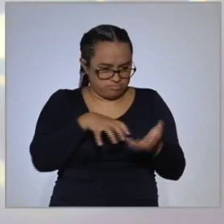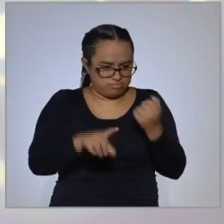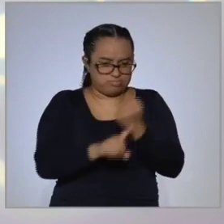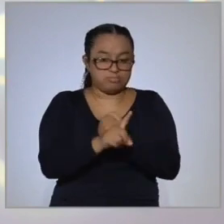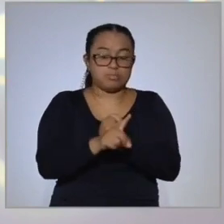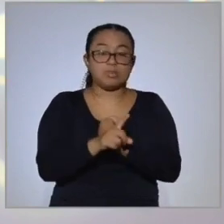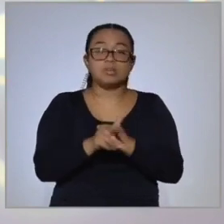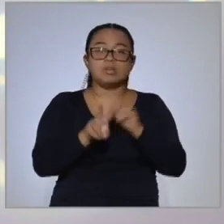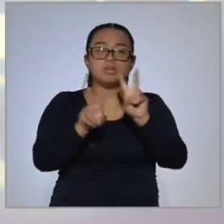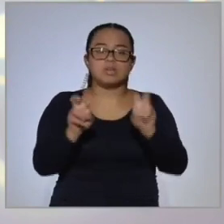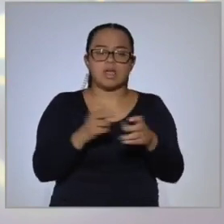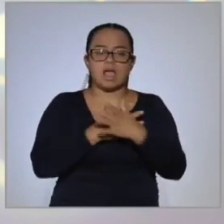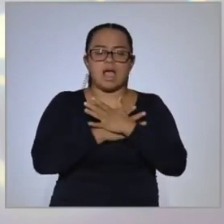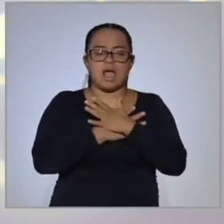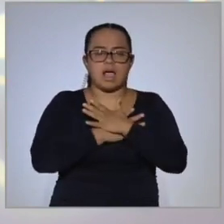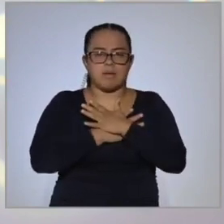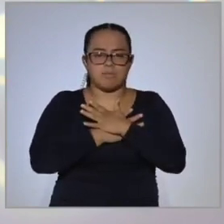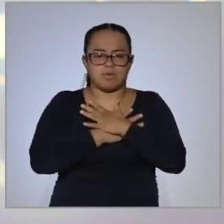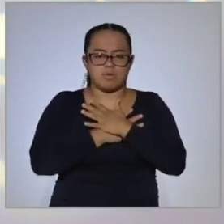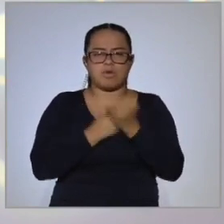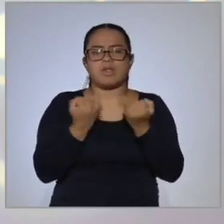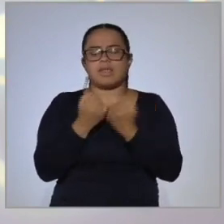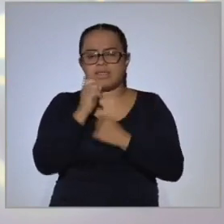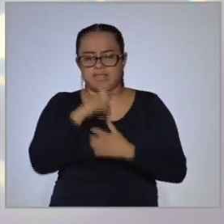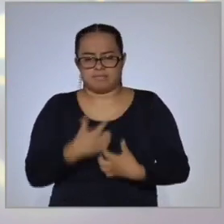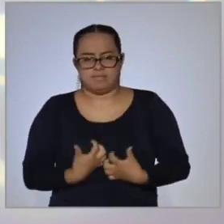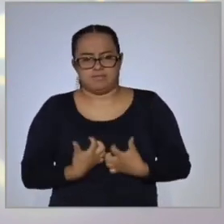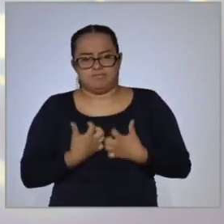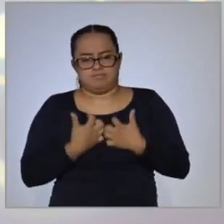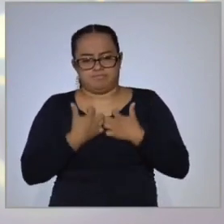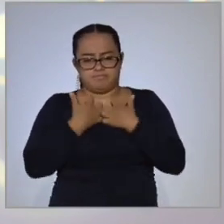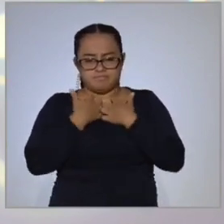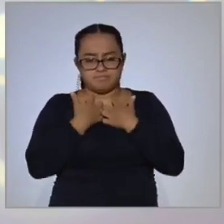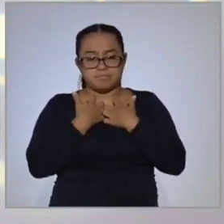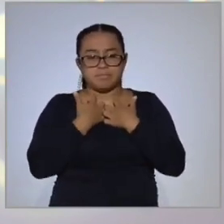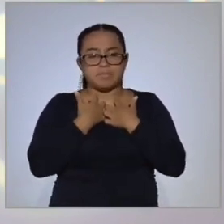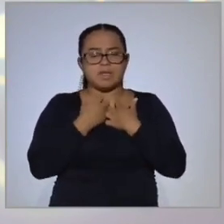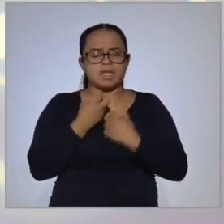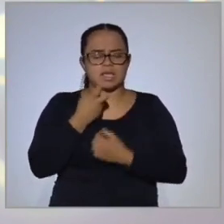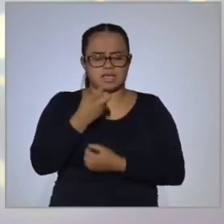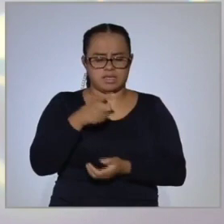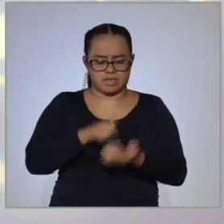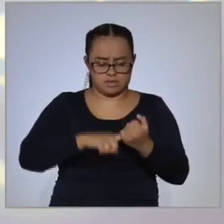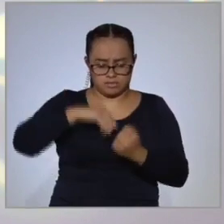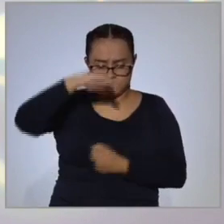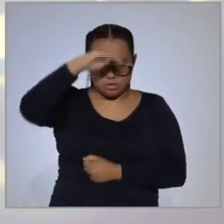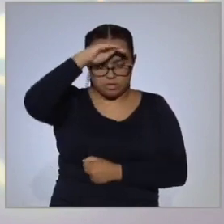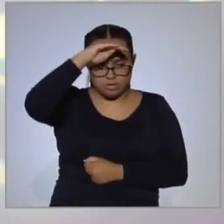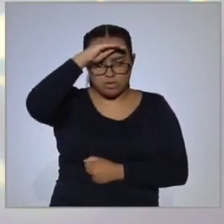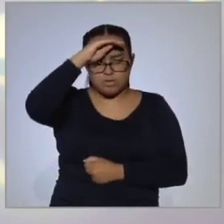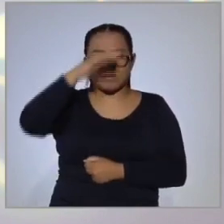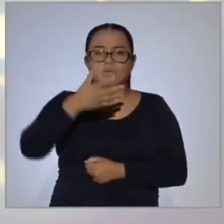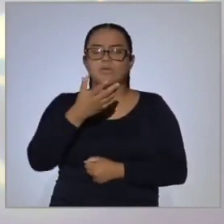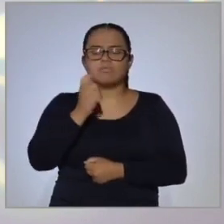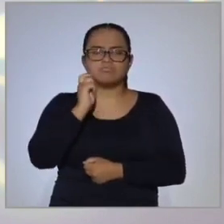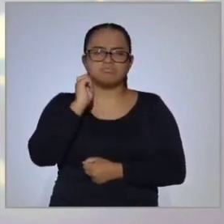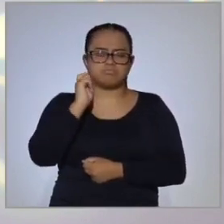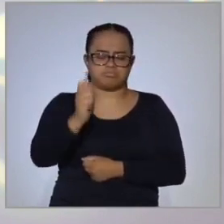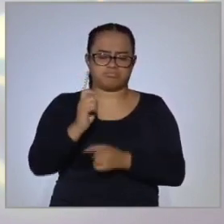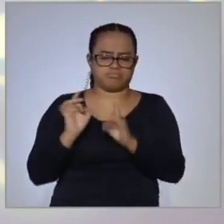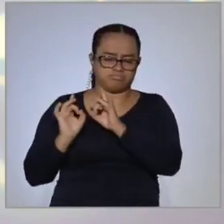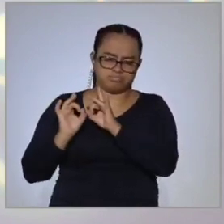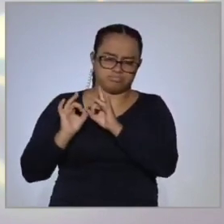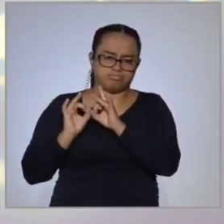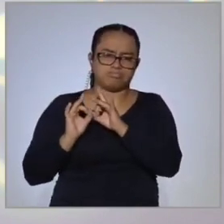obra lleva por título Amor y Rabia. Y justamente es una reflexión sobre todo lo que ha